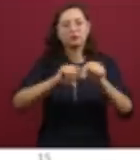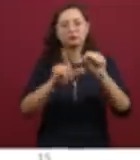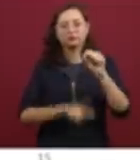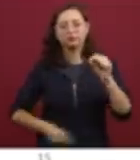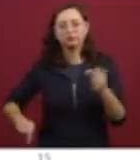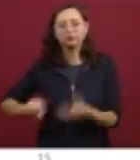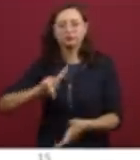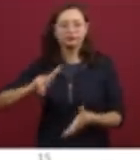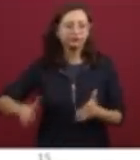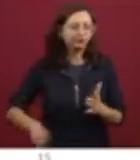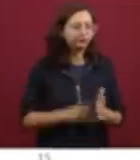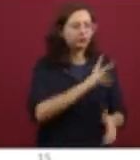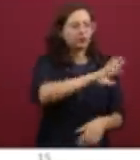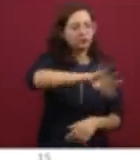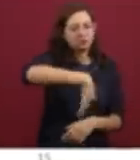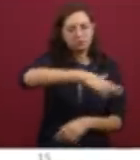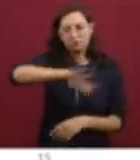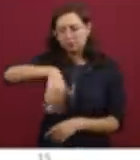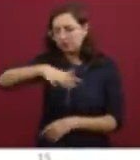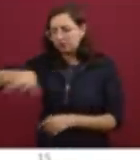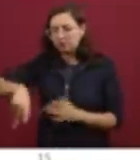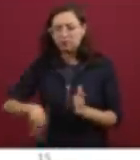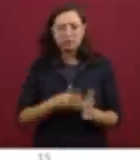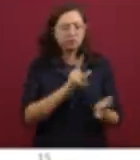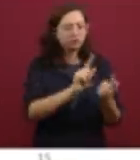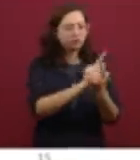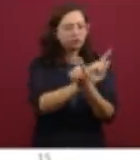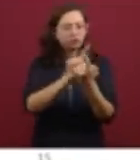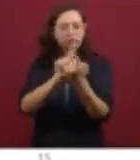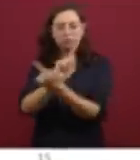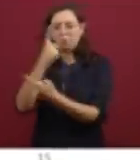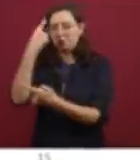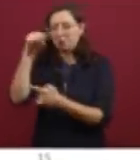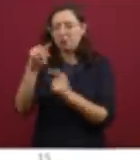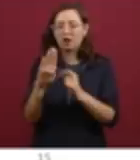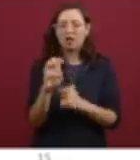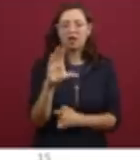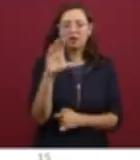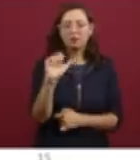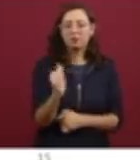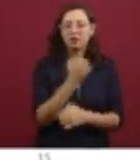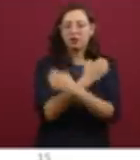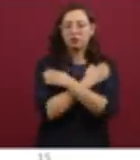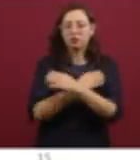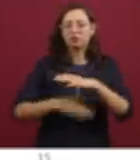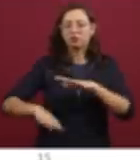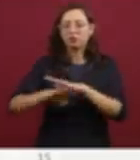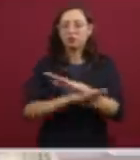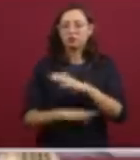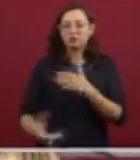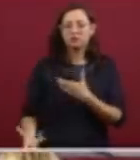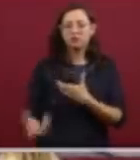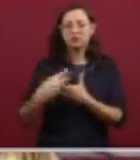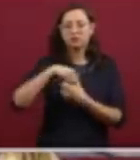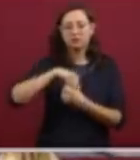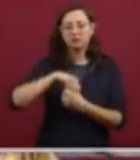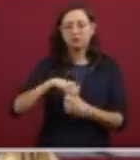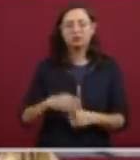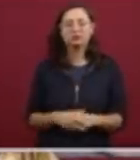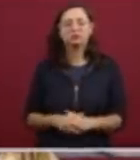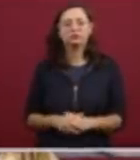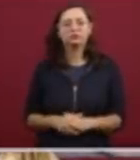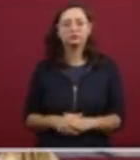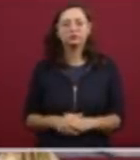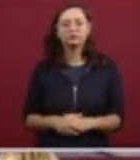territorio nacional para incorporarlas a este padrón de la beca de educación básica. La que sigue, por favor.